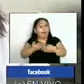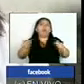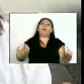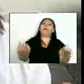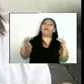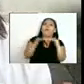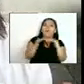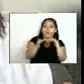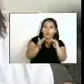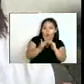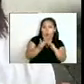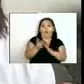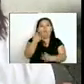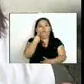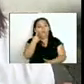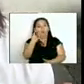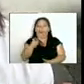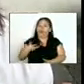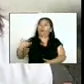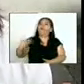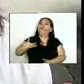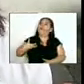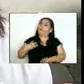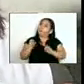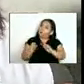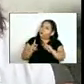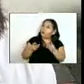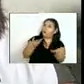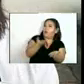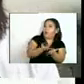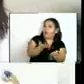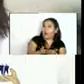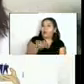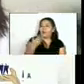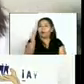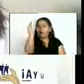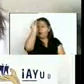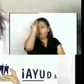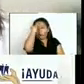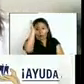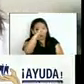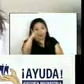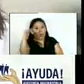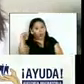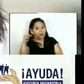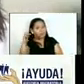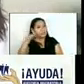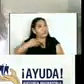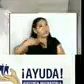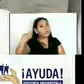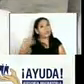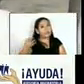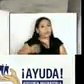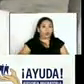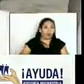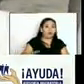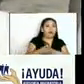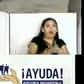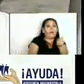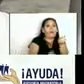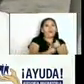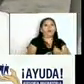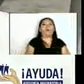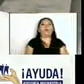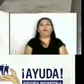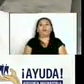supuesto, a presentarnos como una opción. Sabemos que en este momento el país necesita una fuerza de izquierda. Los